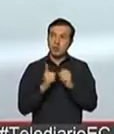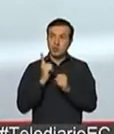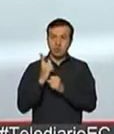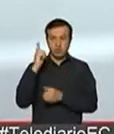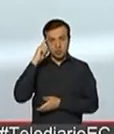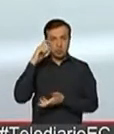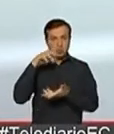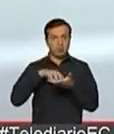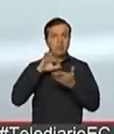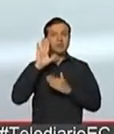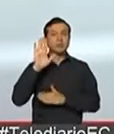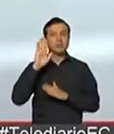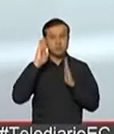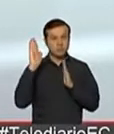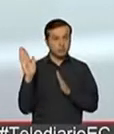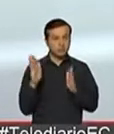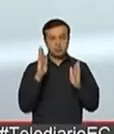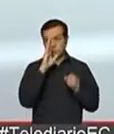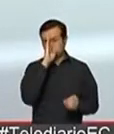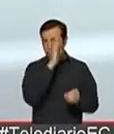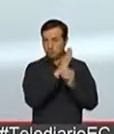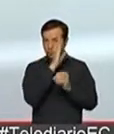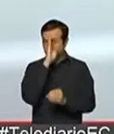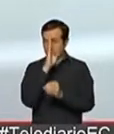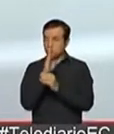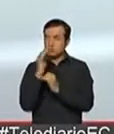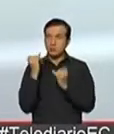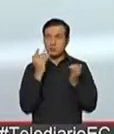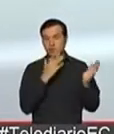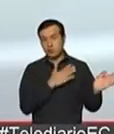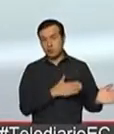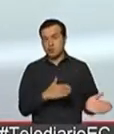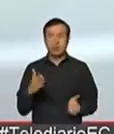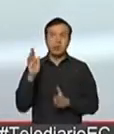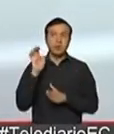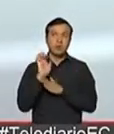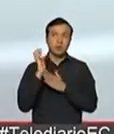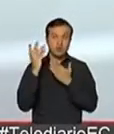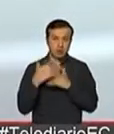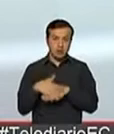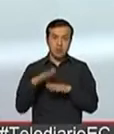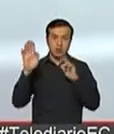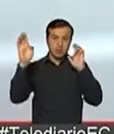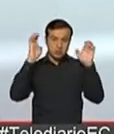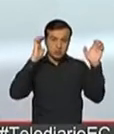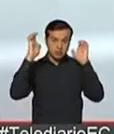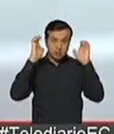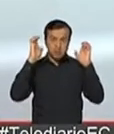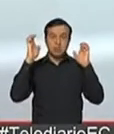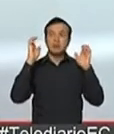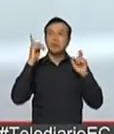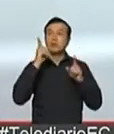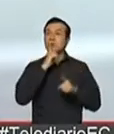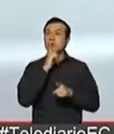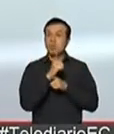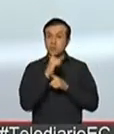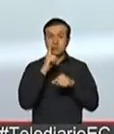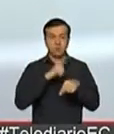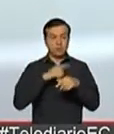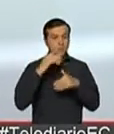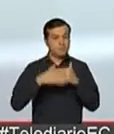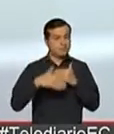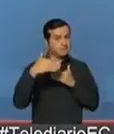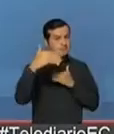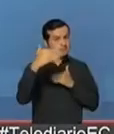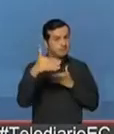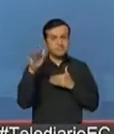tiene un compromiso de cumplir con esos objetivos. Uh-huh. Y ahora el Ecuador genera políticas que tienen que estar a largo plazo. Es